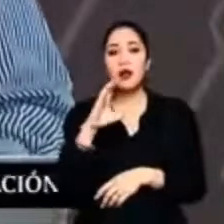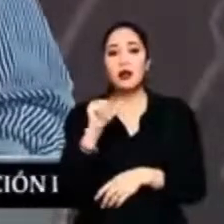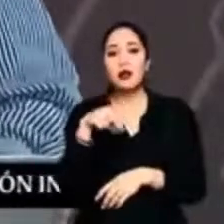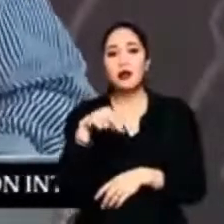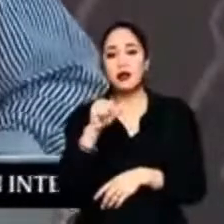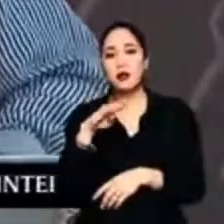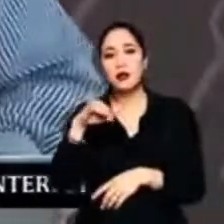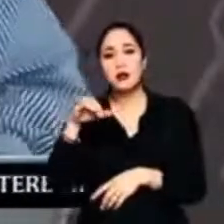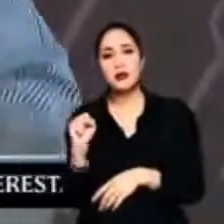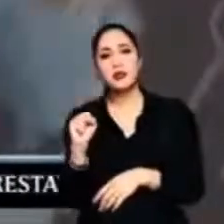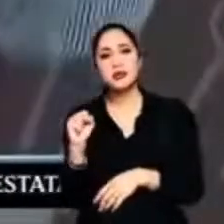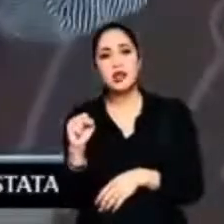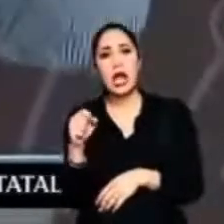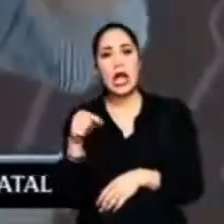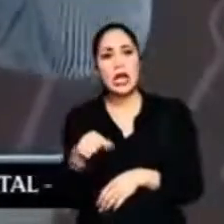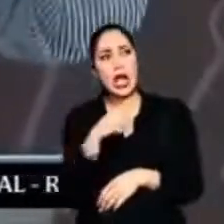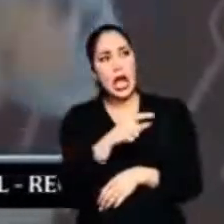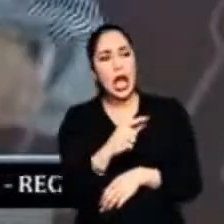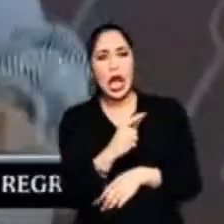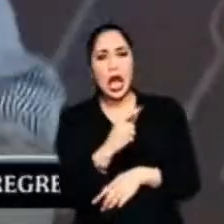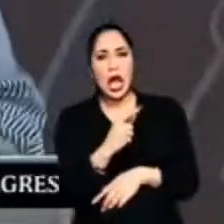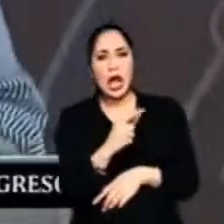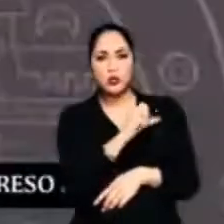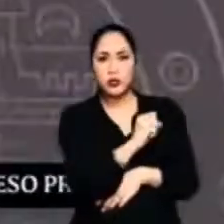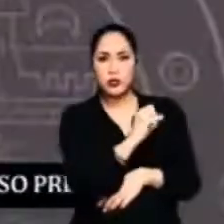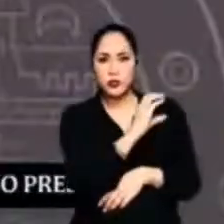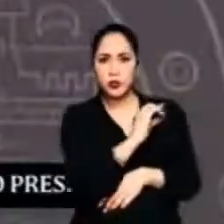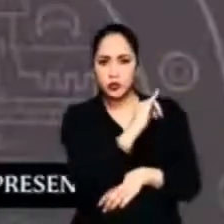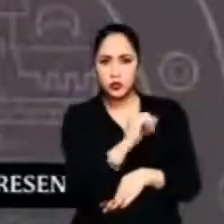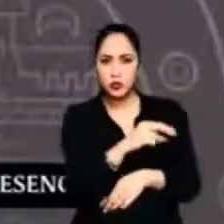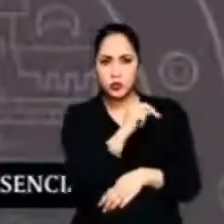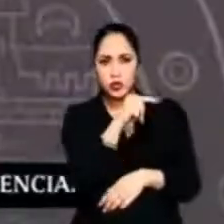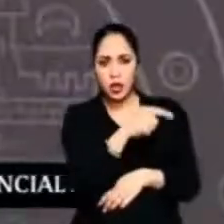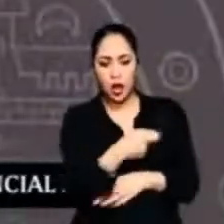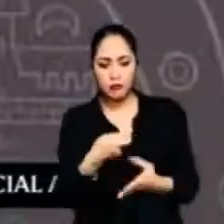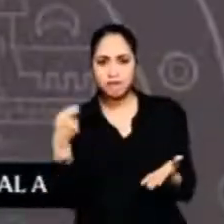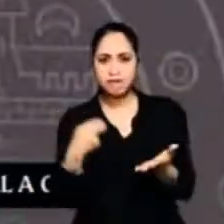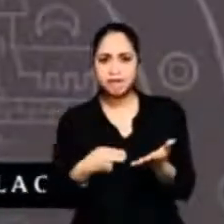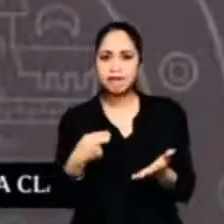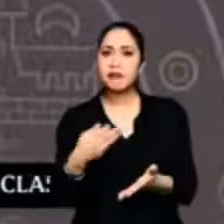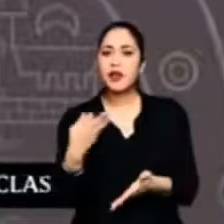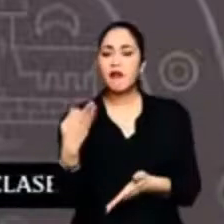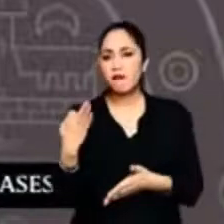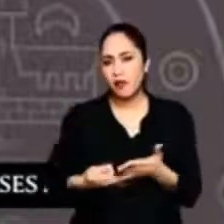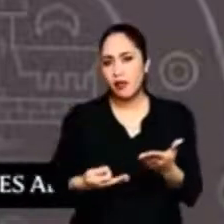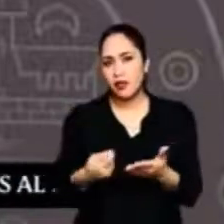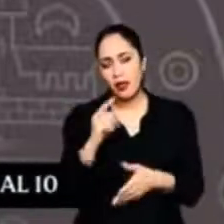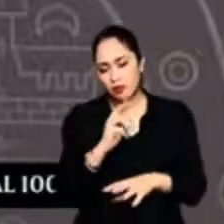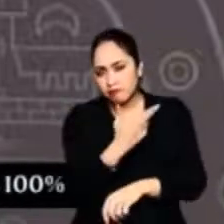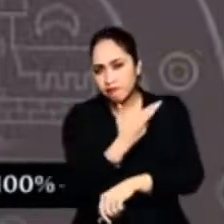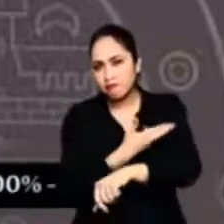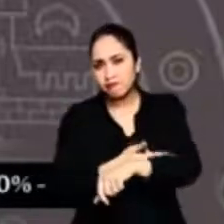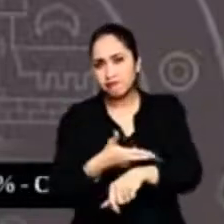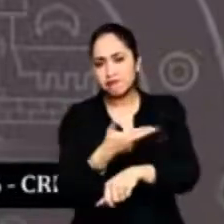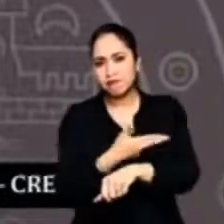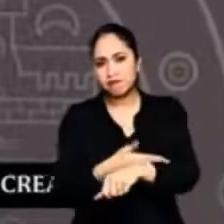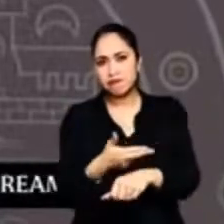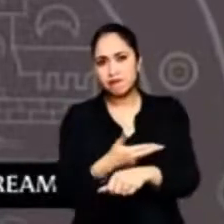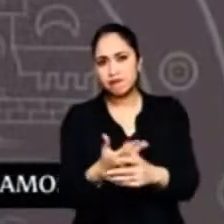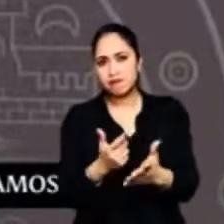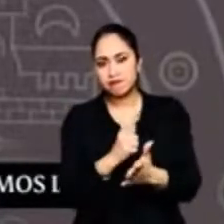hay jurisprudencia de la Corte que tienen que legislar sobre eso y se está legislando. Bueno, eso ya lo hizo